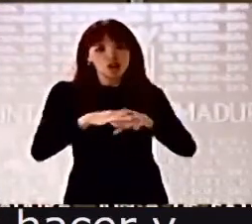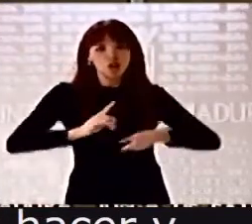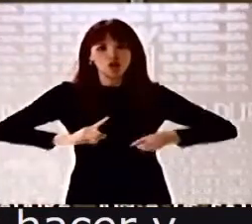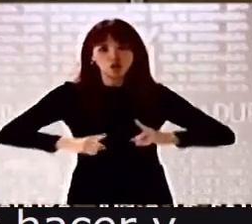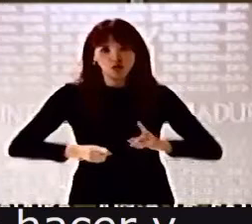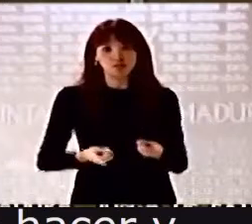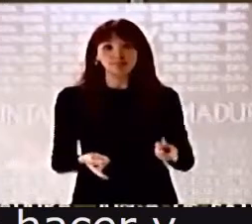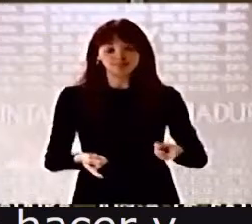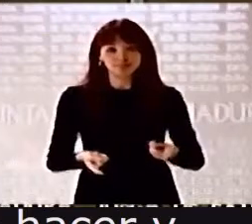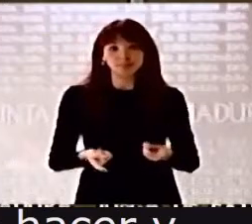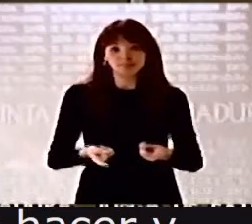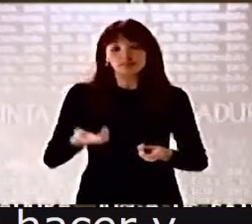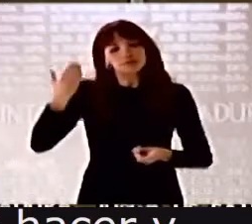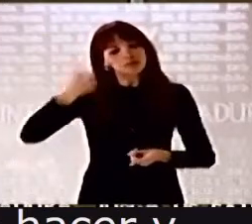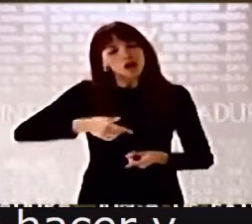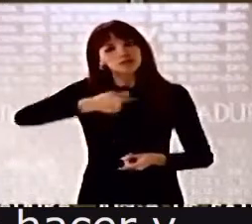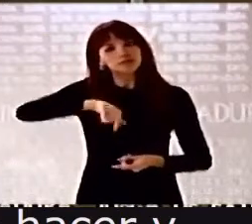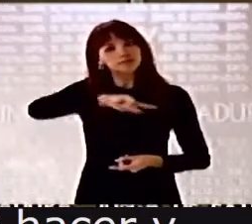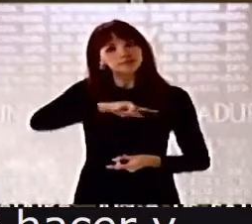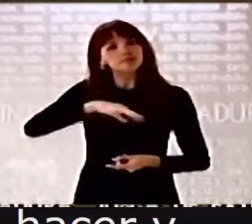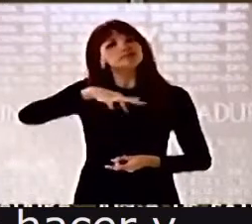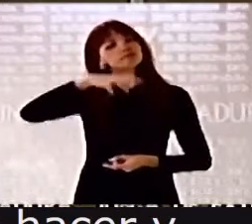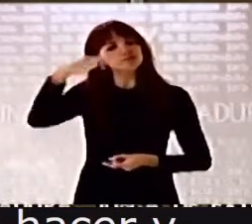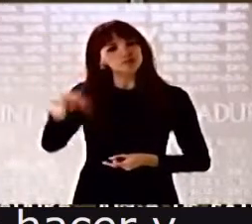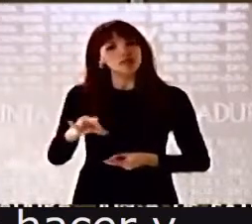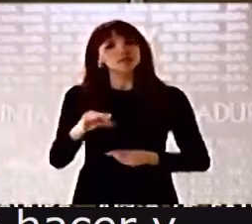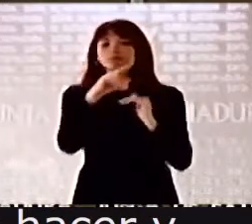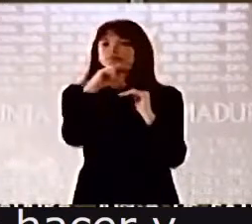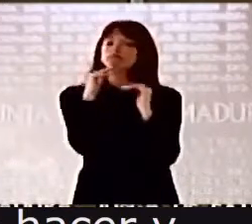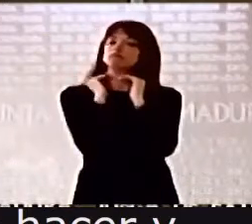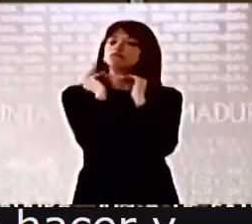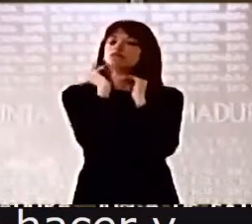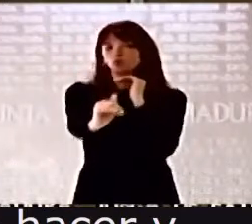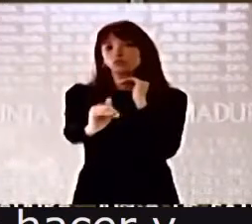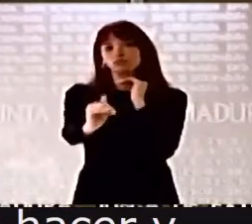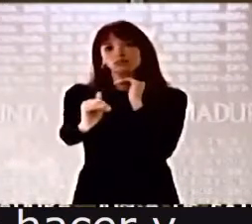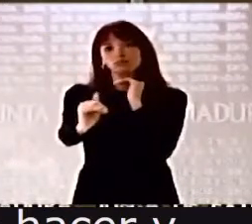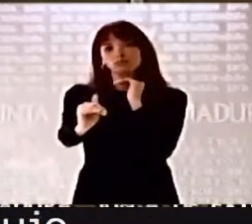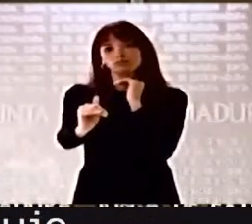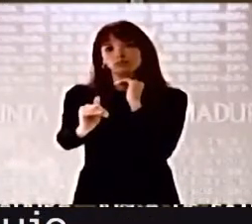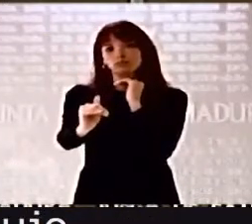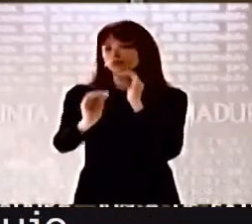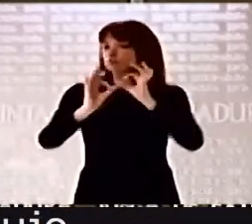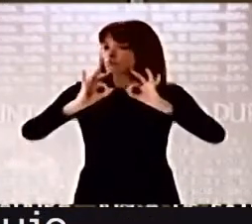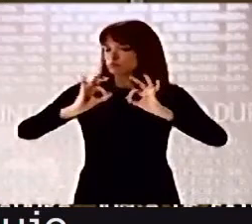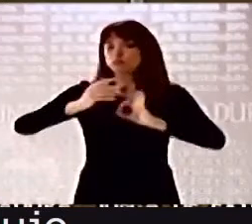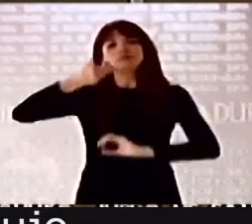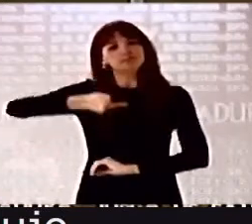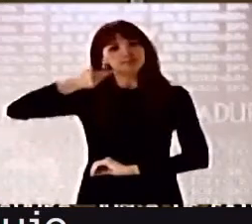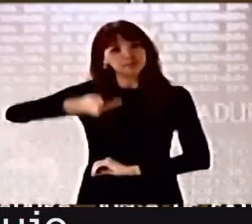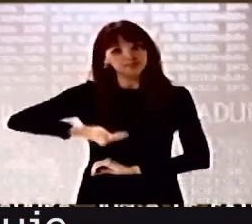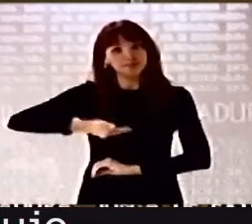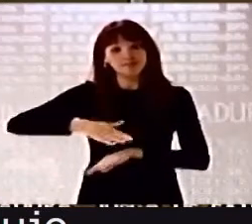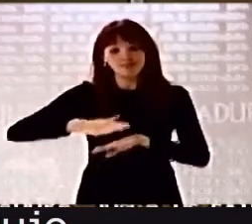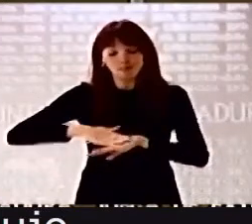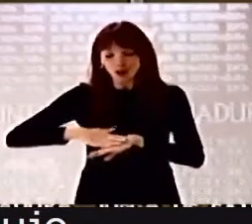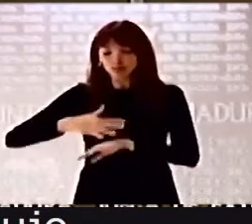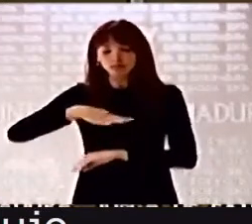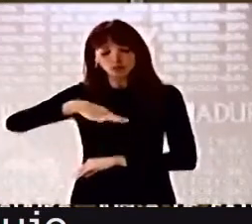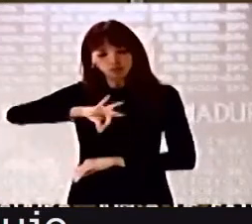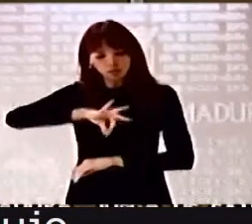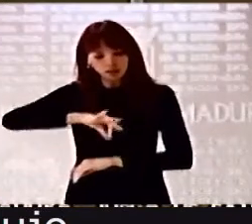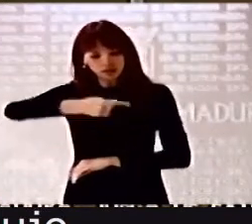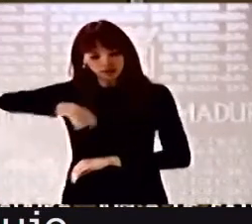Y provocó y produjo estabilidad política, que es un valor en alza, ¿no? Y la mejor manera de